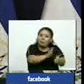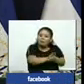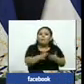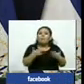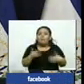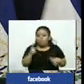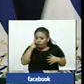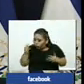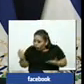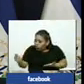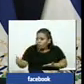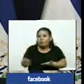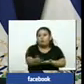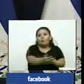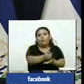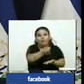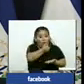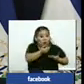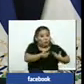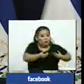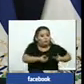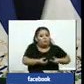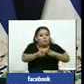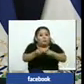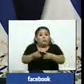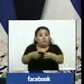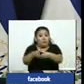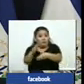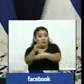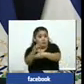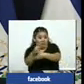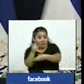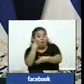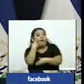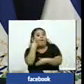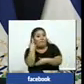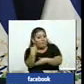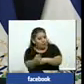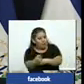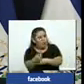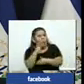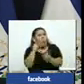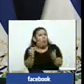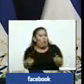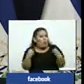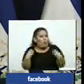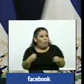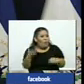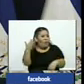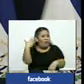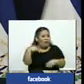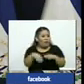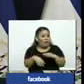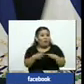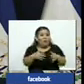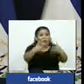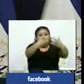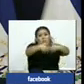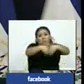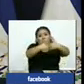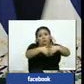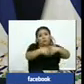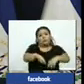recabado información para enviarla a las CICIG, solo para que vean el nivel de descaro y de corrupción que tuvo la presa de Chaparra. Eso ya fue